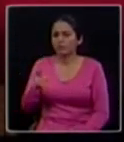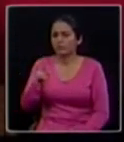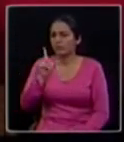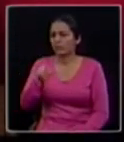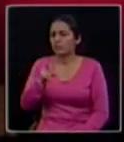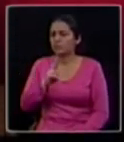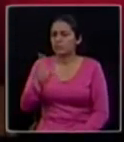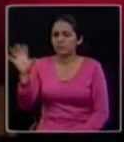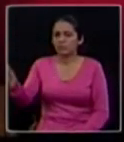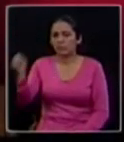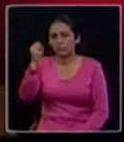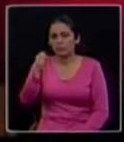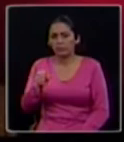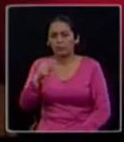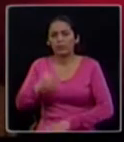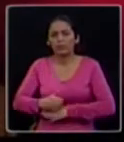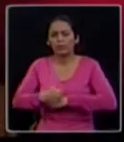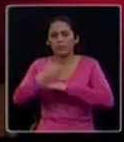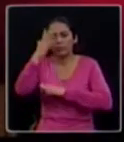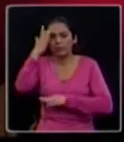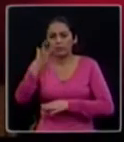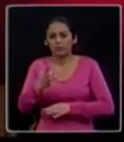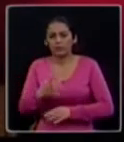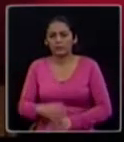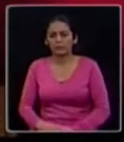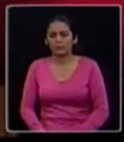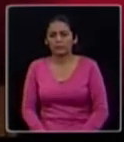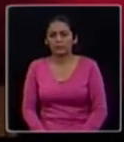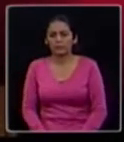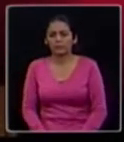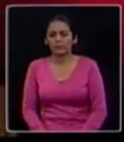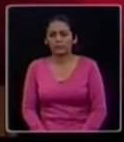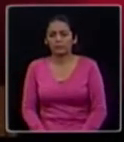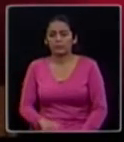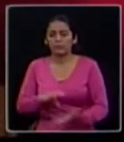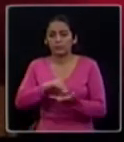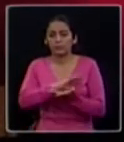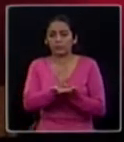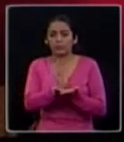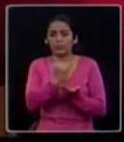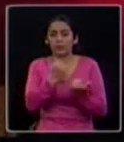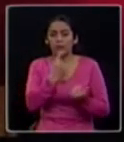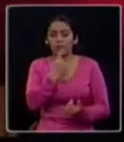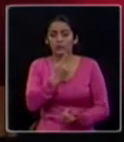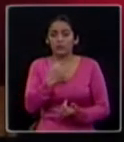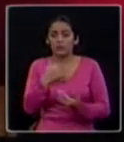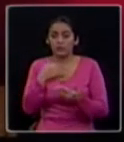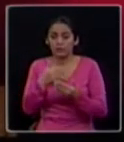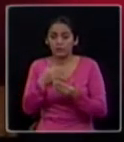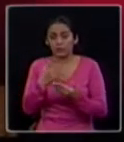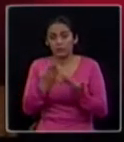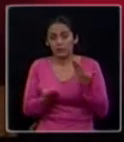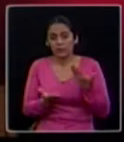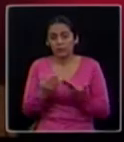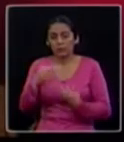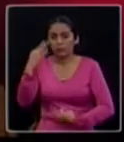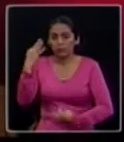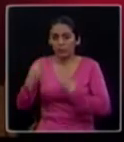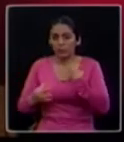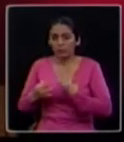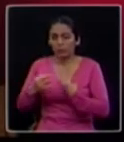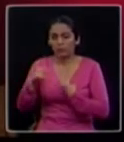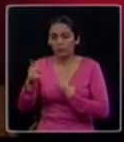conoce, la Asamblea lo va a llamar a un juicio político, obviamente a llevar el proceso, y también están pidiendo la presencia del Consejo